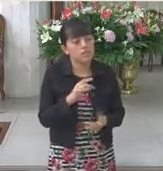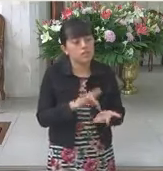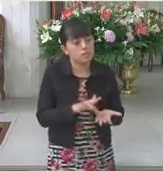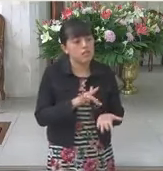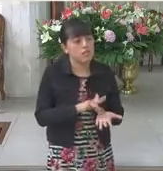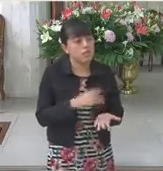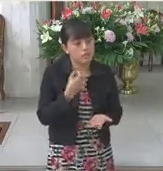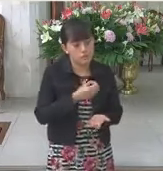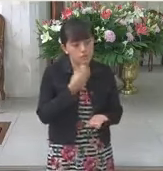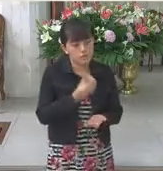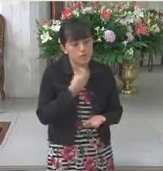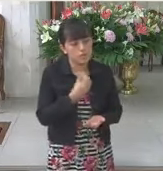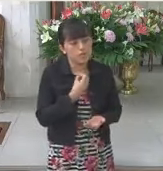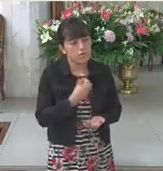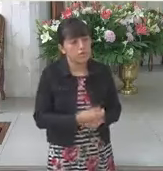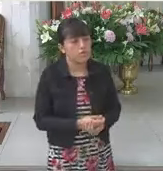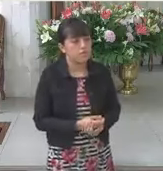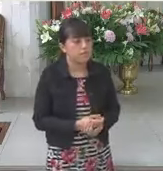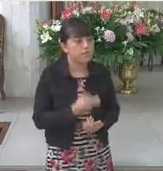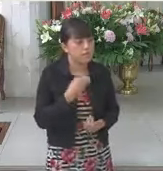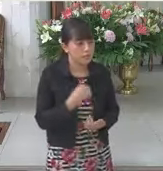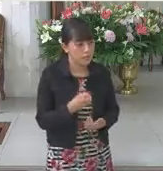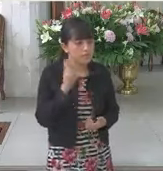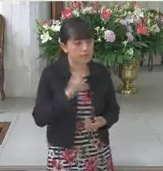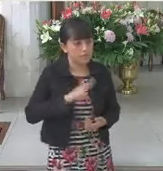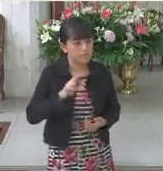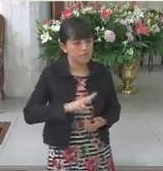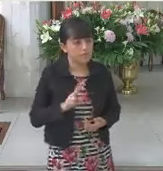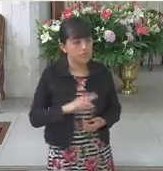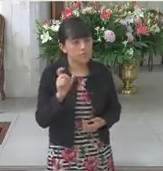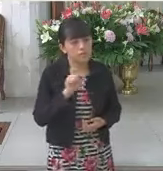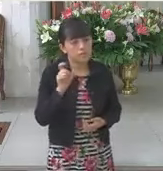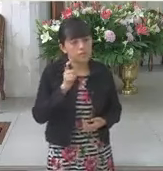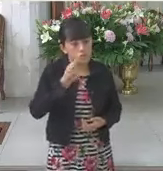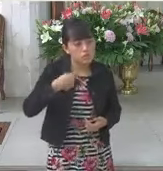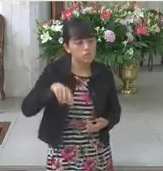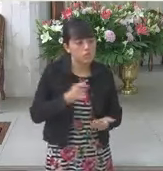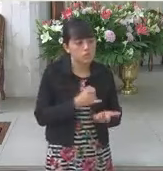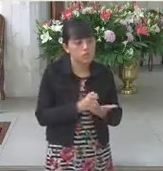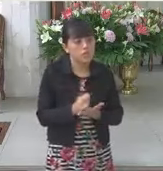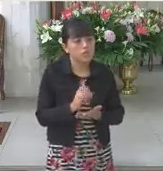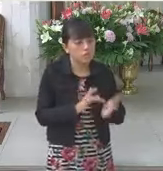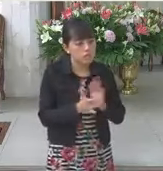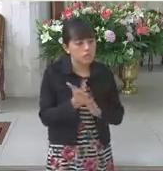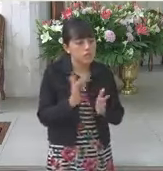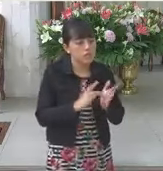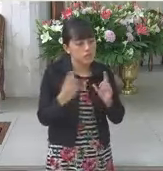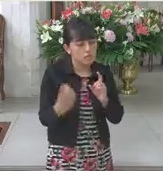efectivamente el discípulo de Cristo debe tomar en cuenta